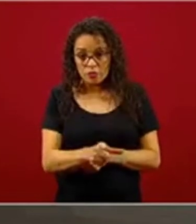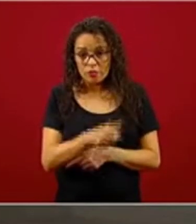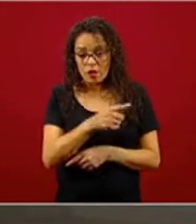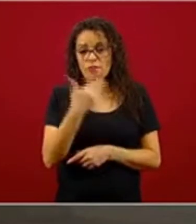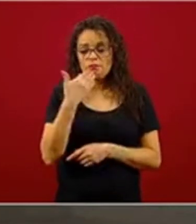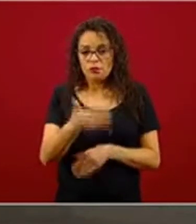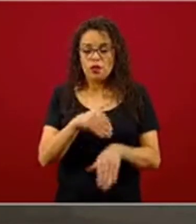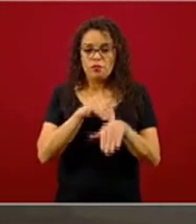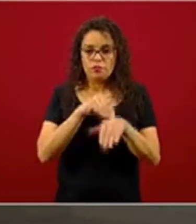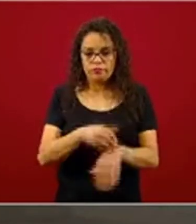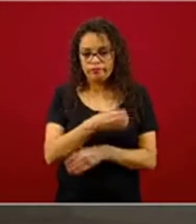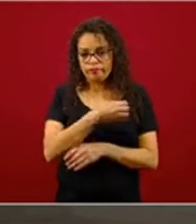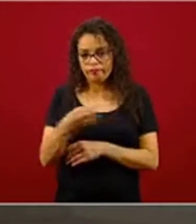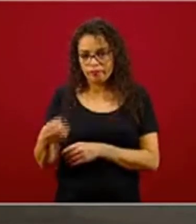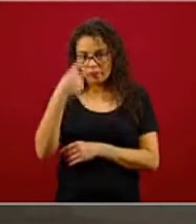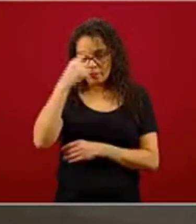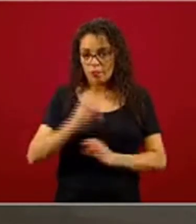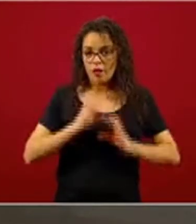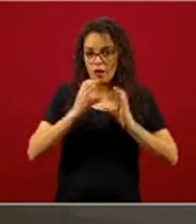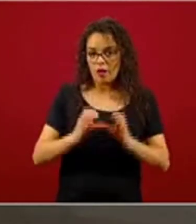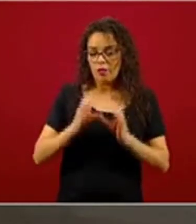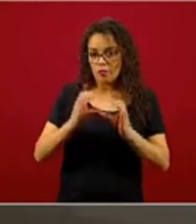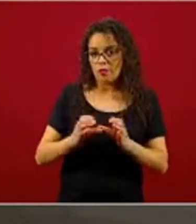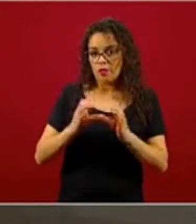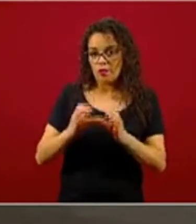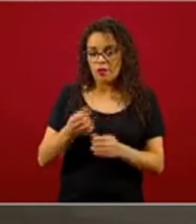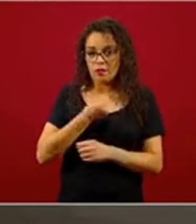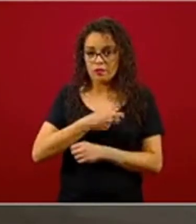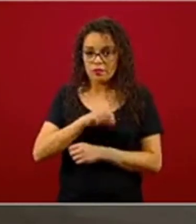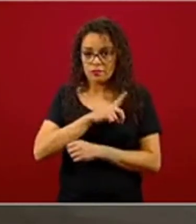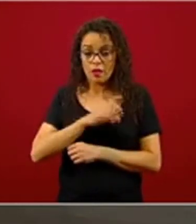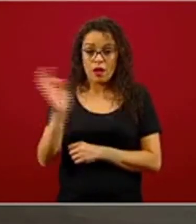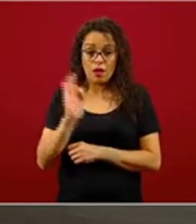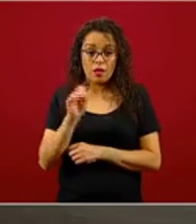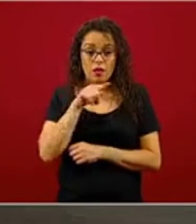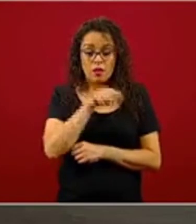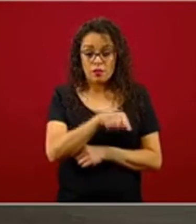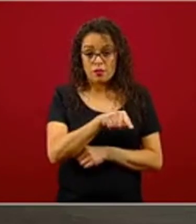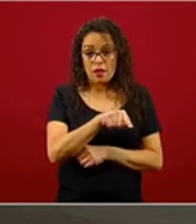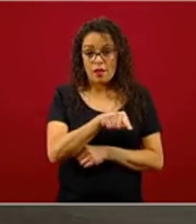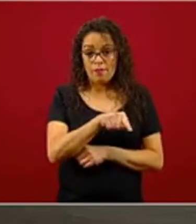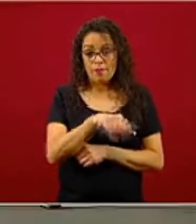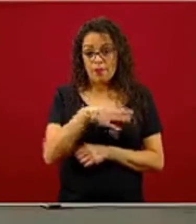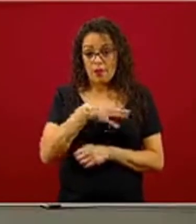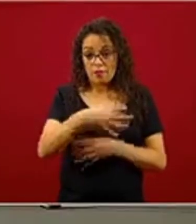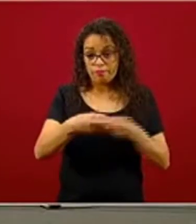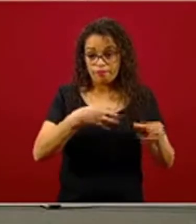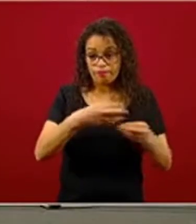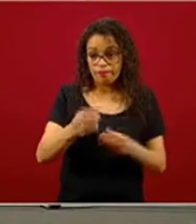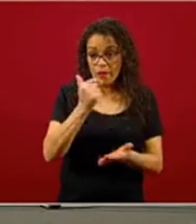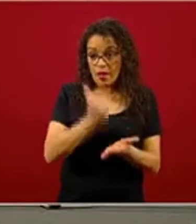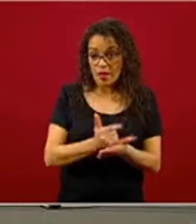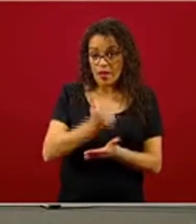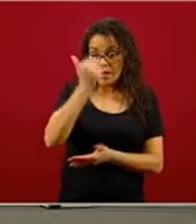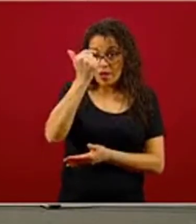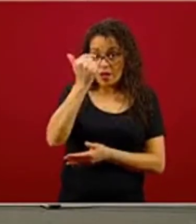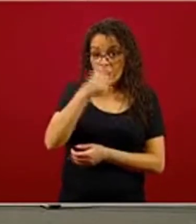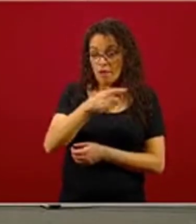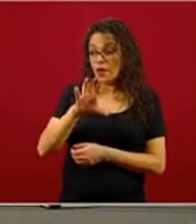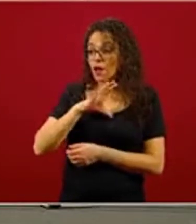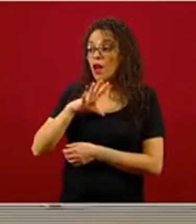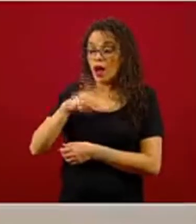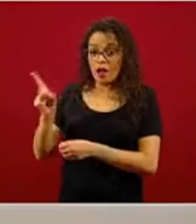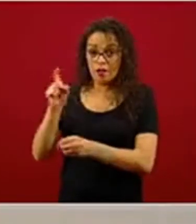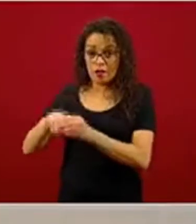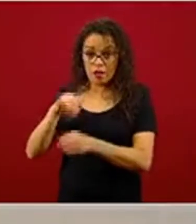su aseguramiento en el Seguro Social, en el momento que estos contagios ocurrieran y en el caso de que se pusieran graves, nosotros vamos a atenderlos.